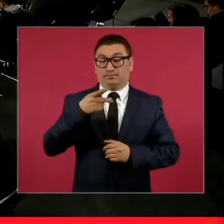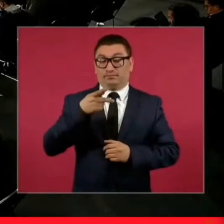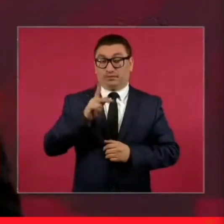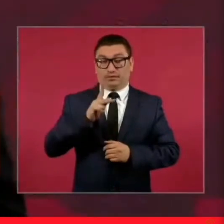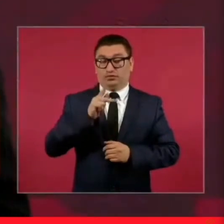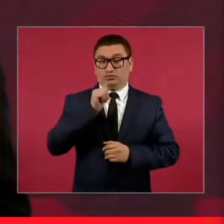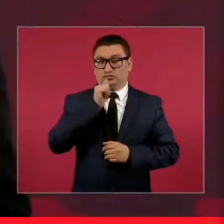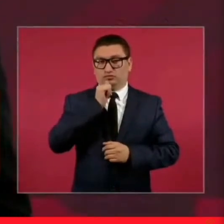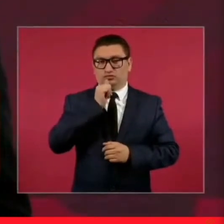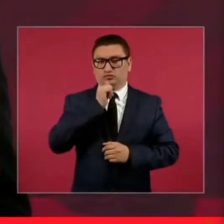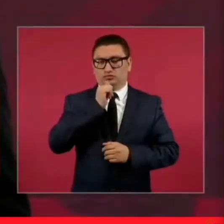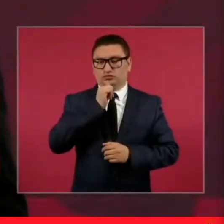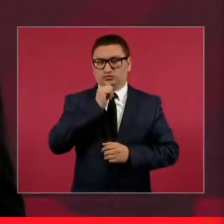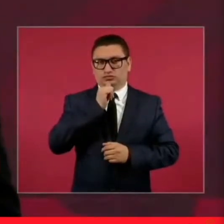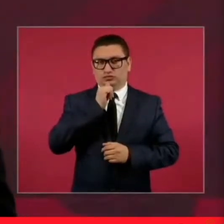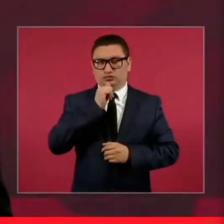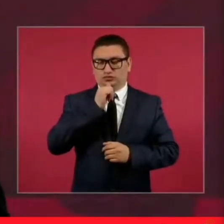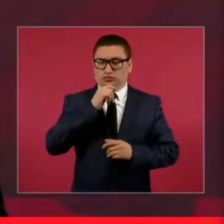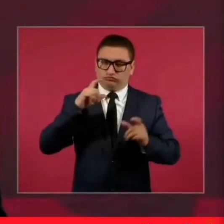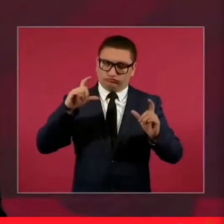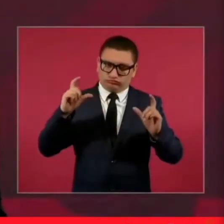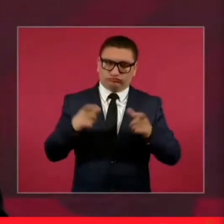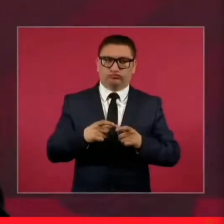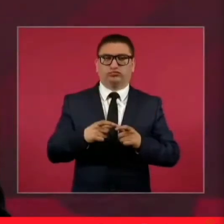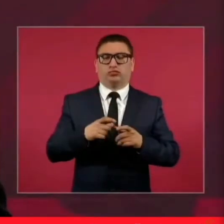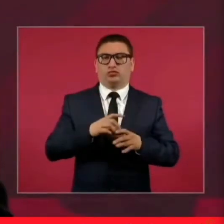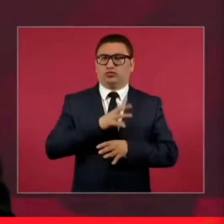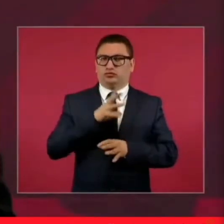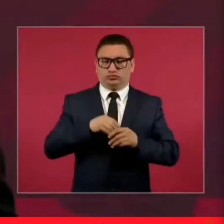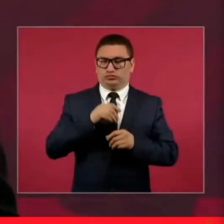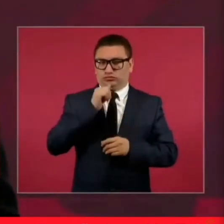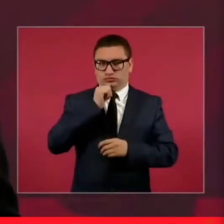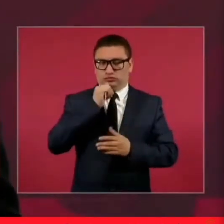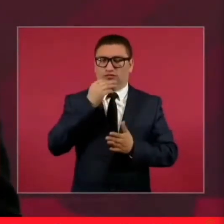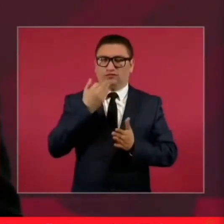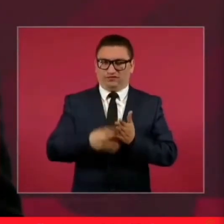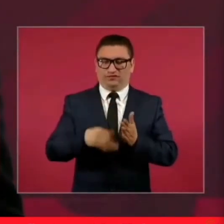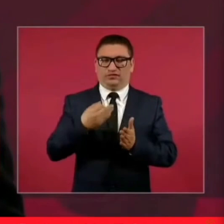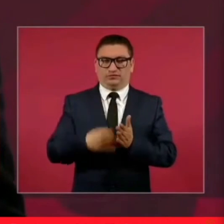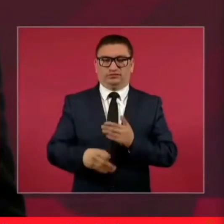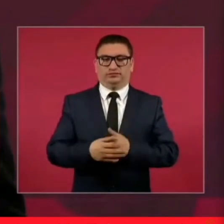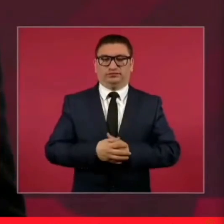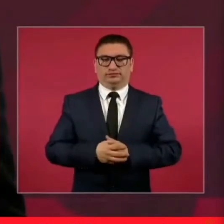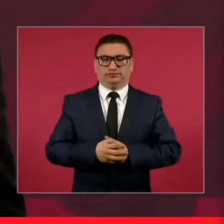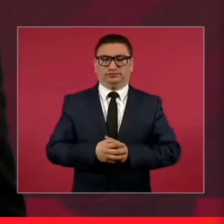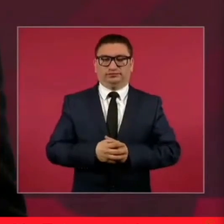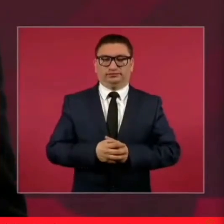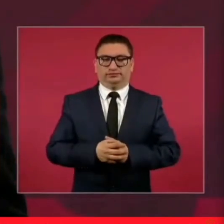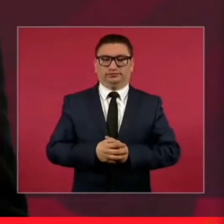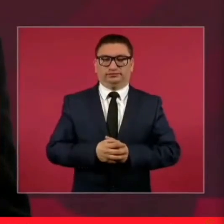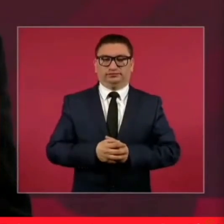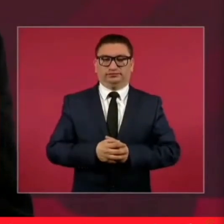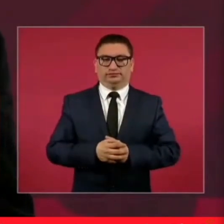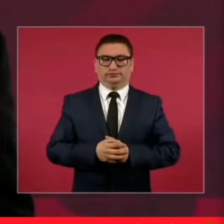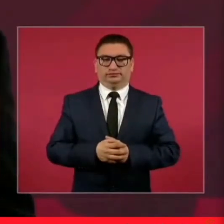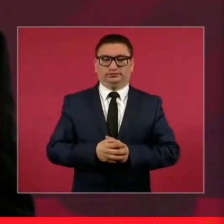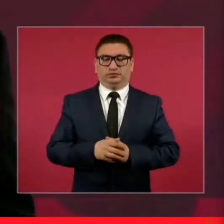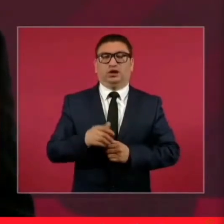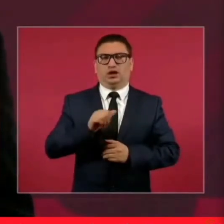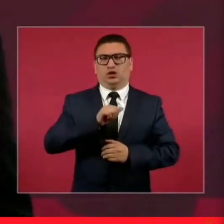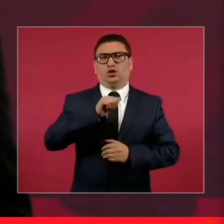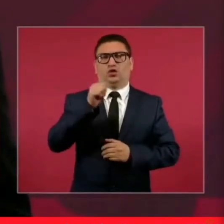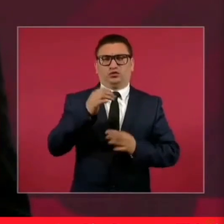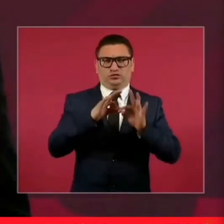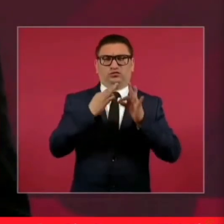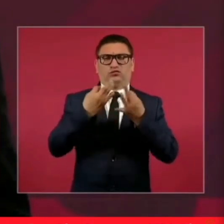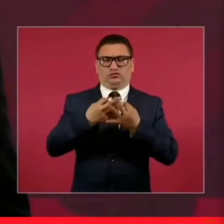podido reducir lo necesario, lo suficiente. Y hay otras opciones. Yo